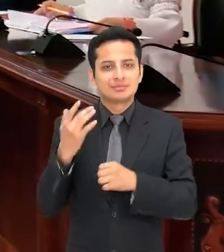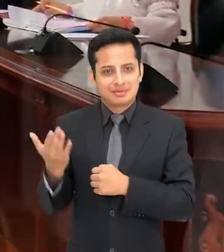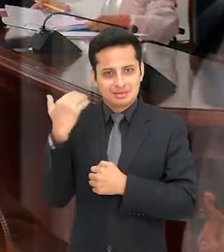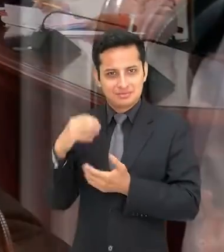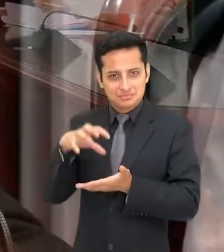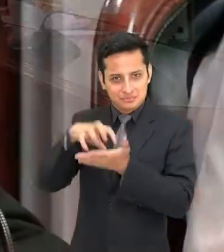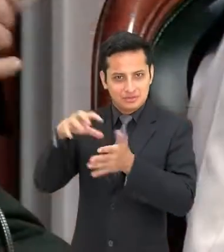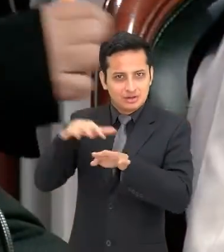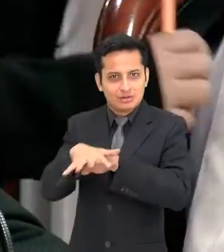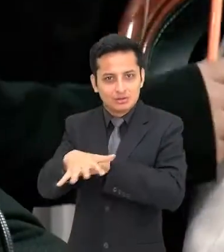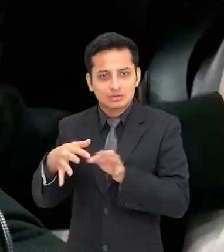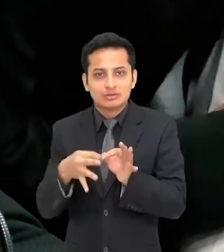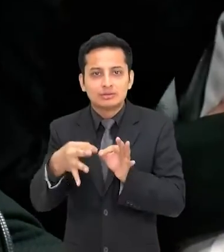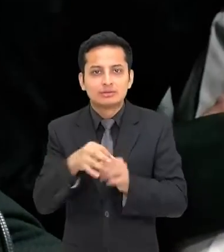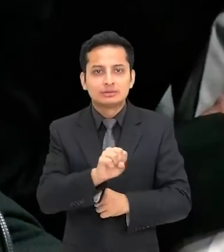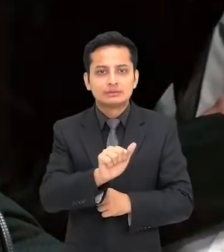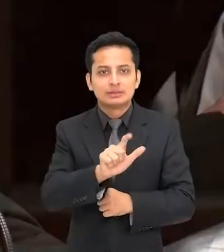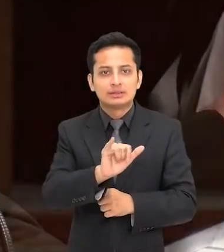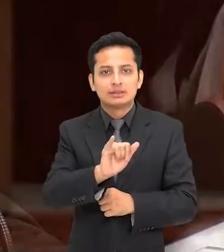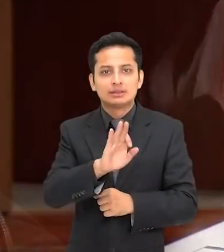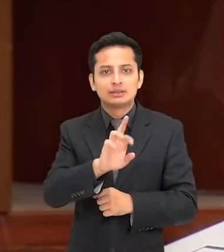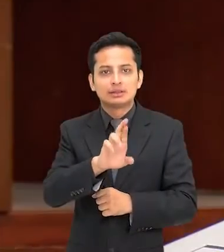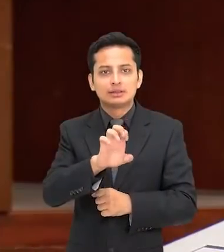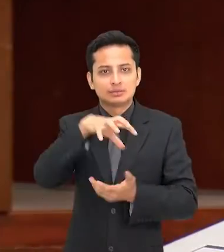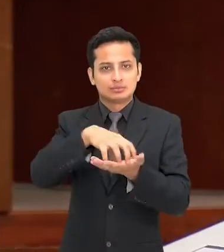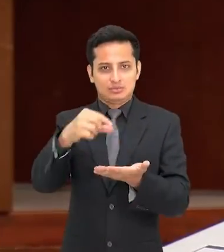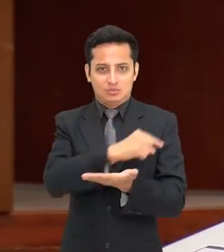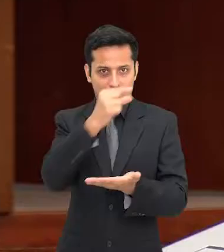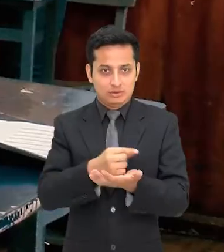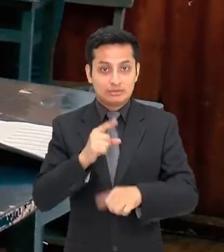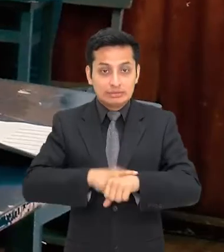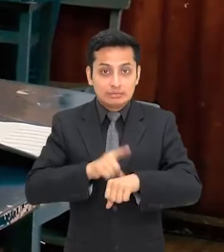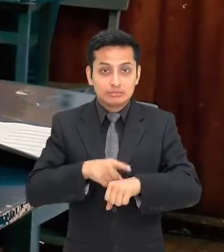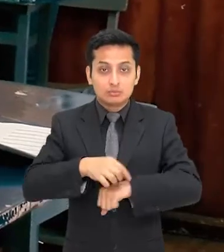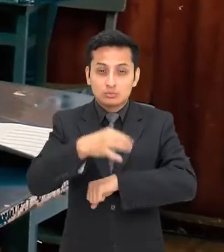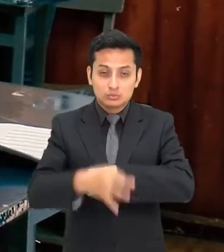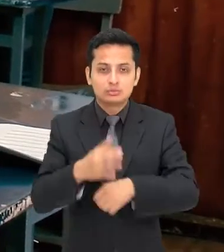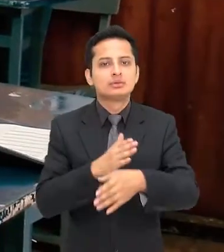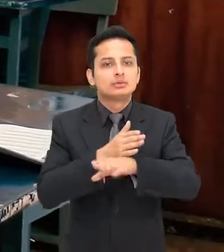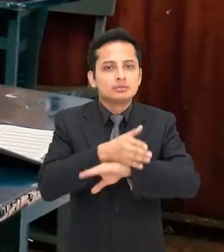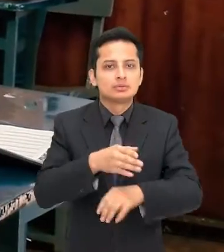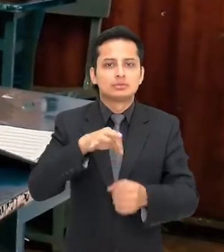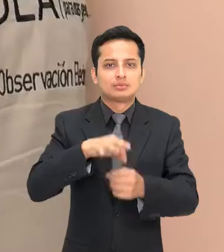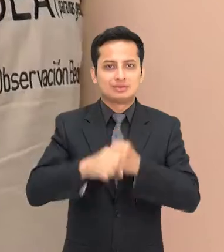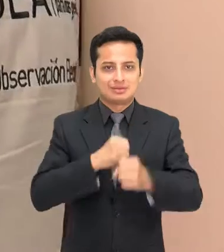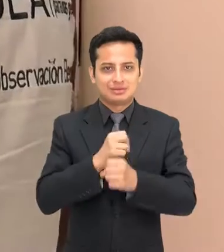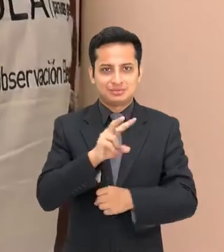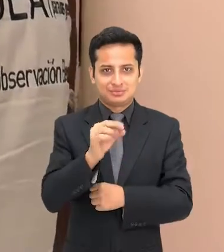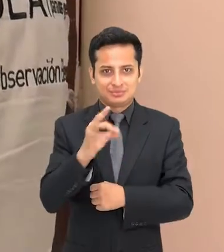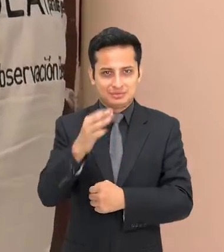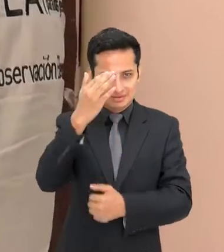acontecimientos ocurridos en la provincia de Los Ríos y en el Cantón Salitre de la provincia de Guayas durante y después de las elecciones